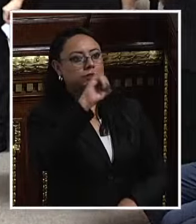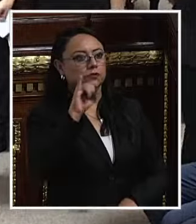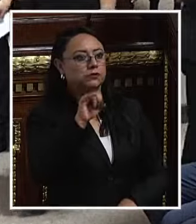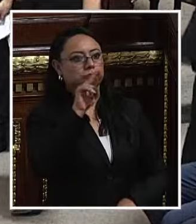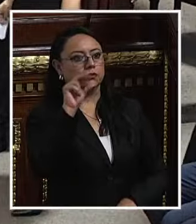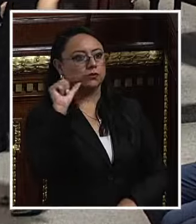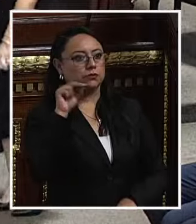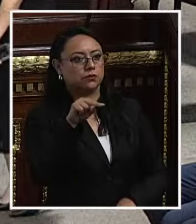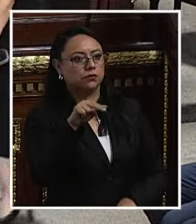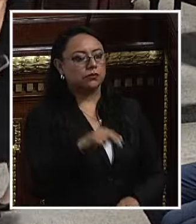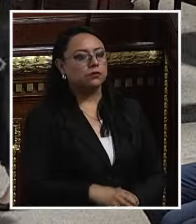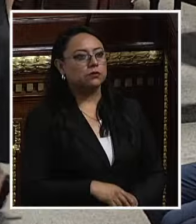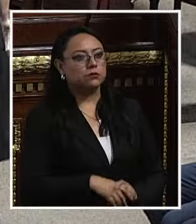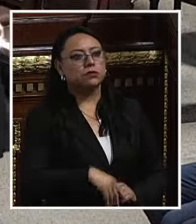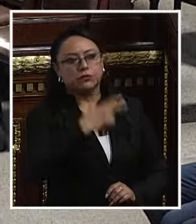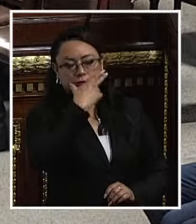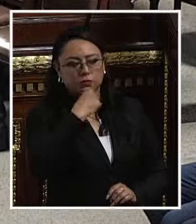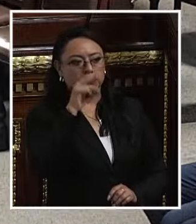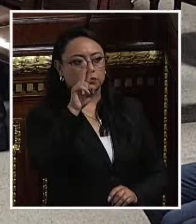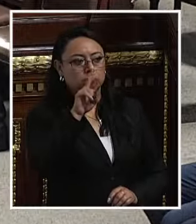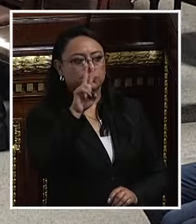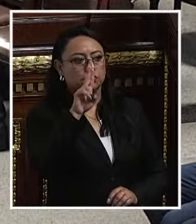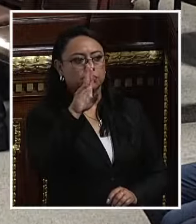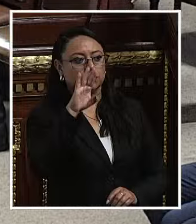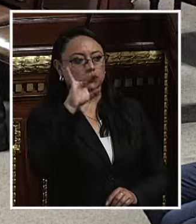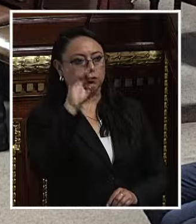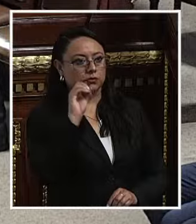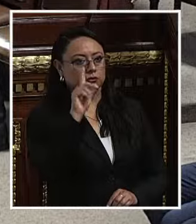Rubio Torres Ricardo.